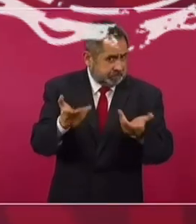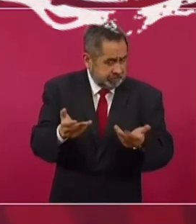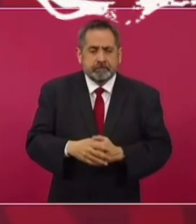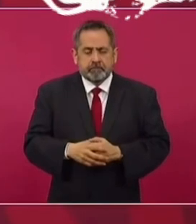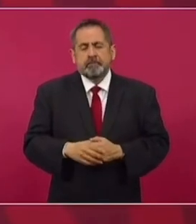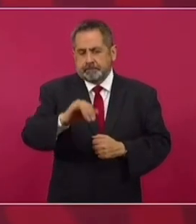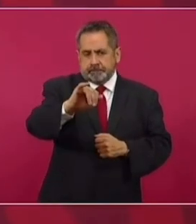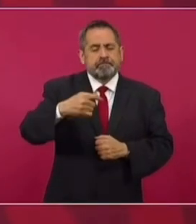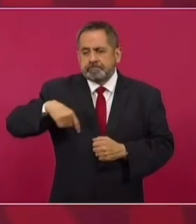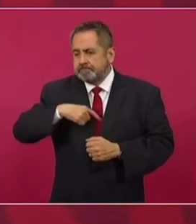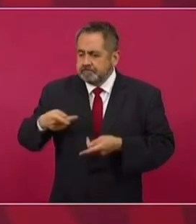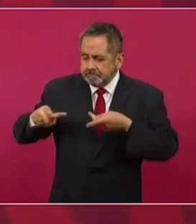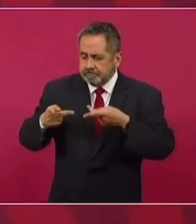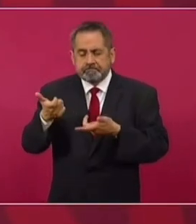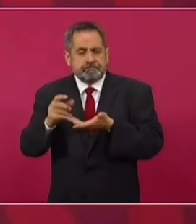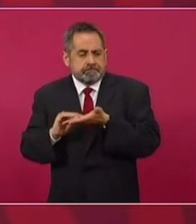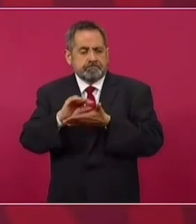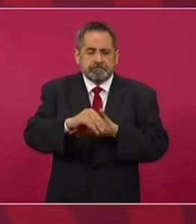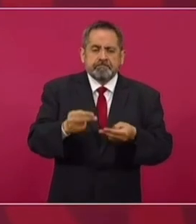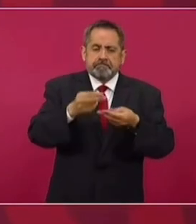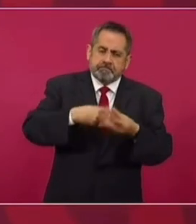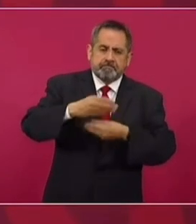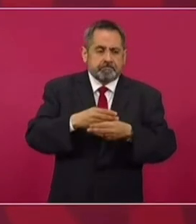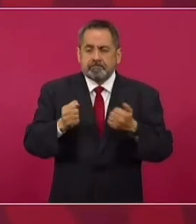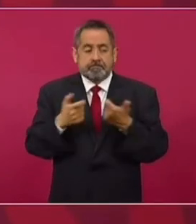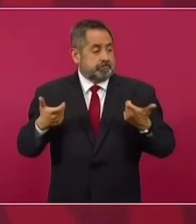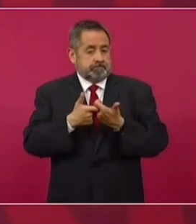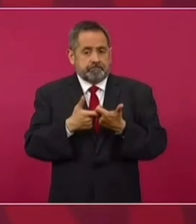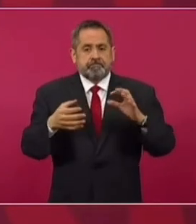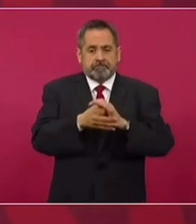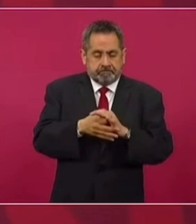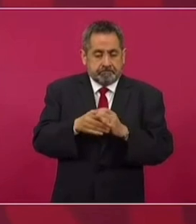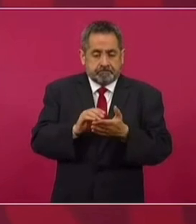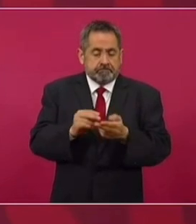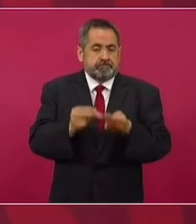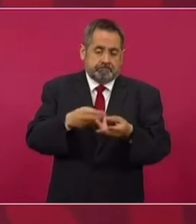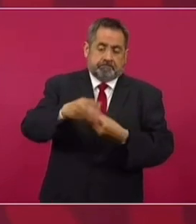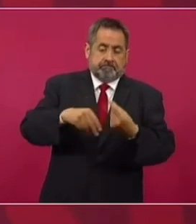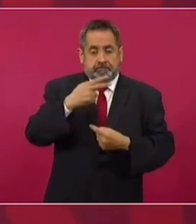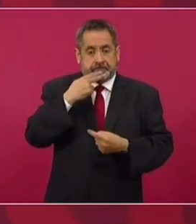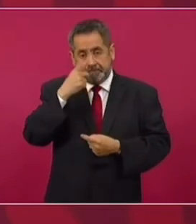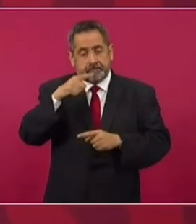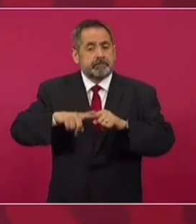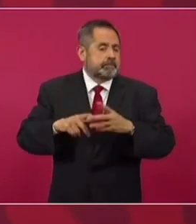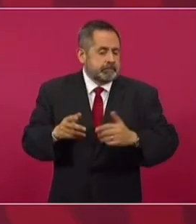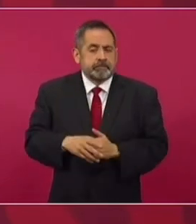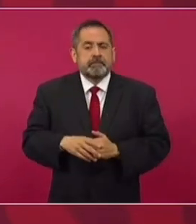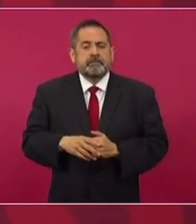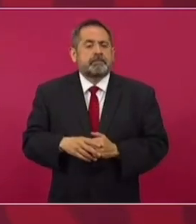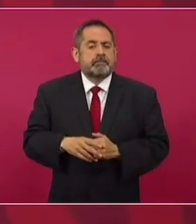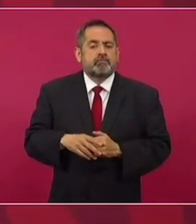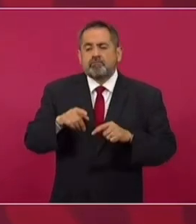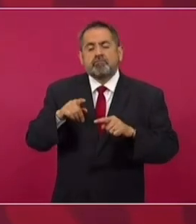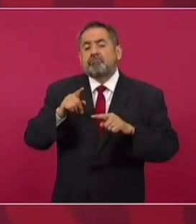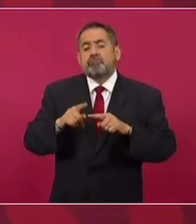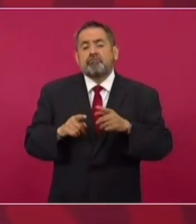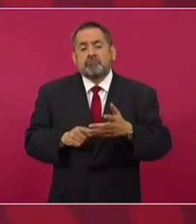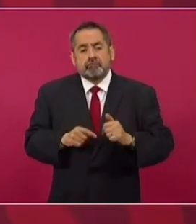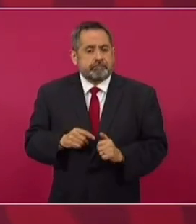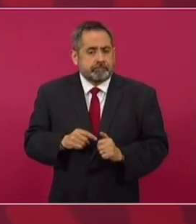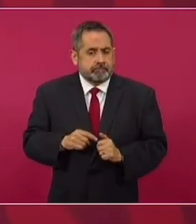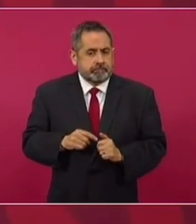preparando un paquete de inversión con participación pública y privada, y lo está trabajando